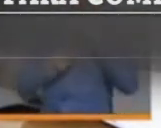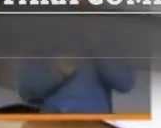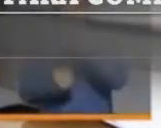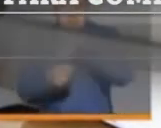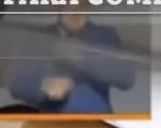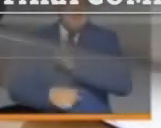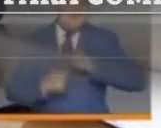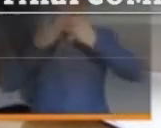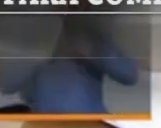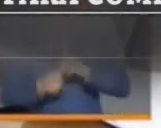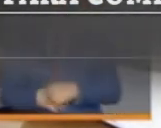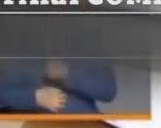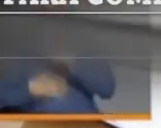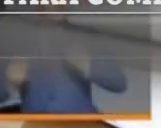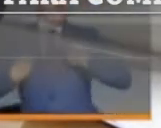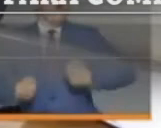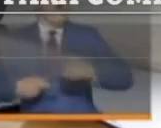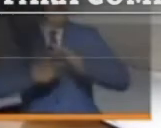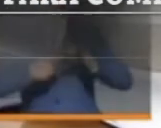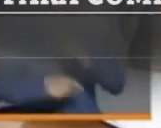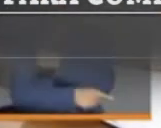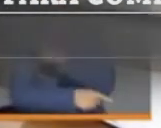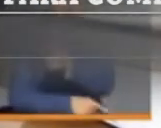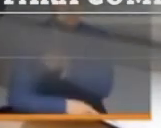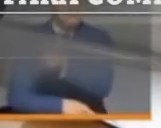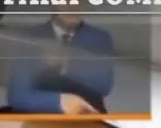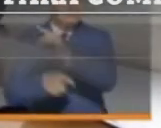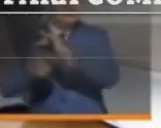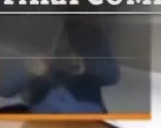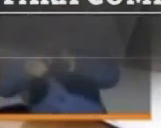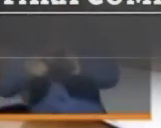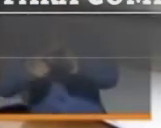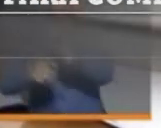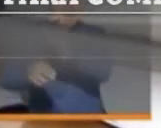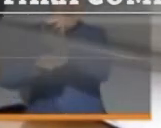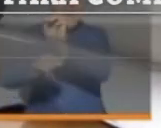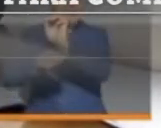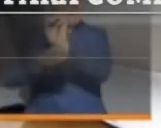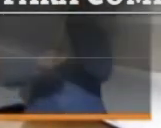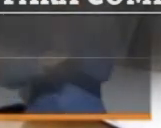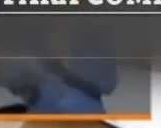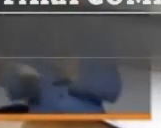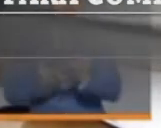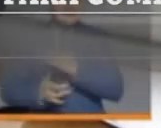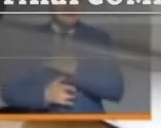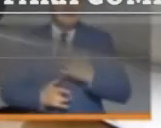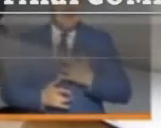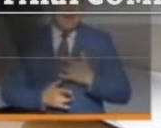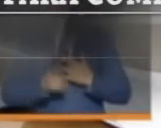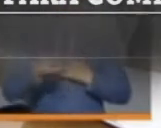lo que tiene que ver con la aplicación, debe hacerse una aplicación en una entidad de servicios de